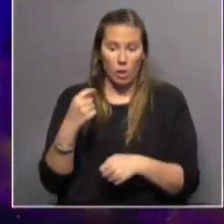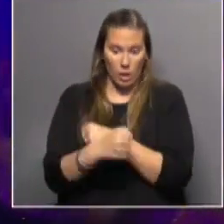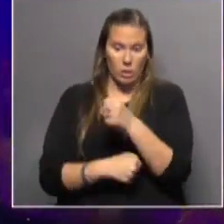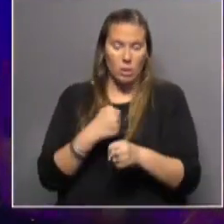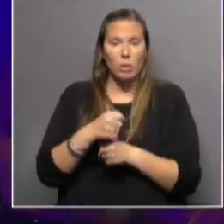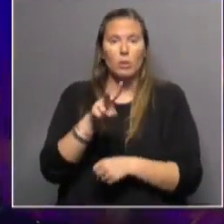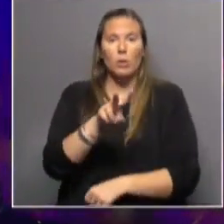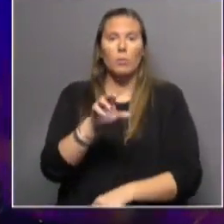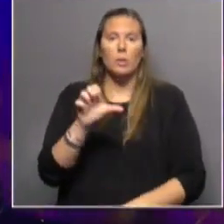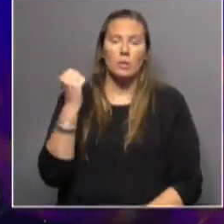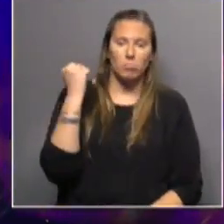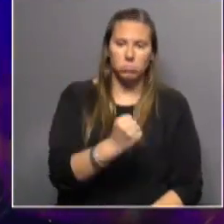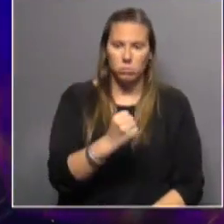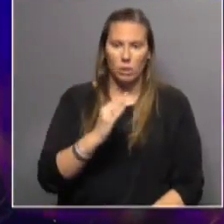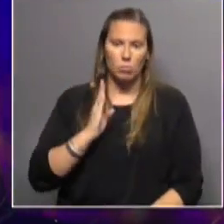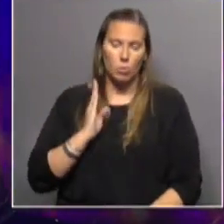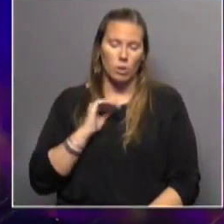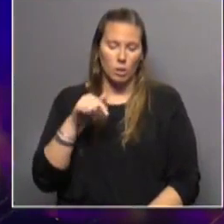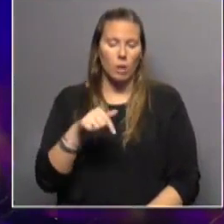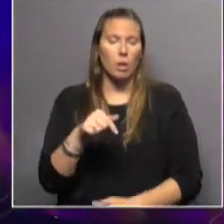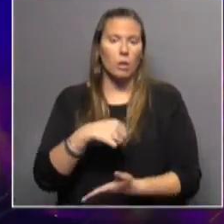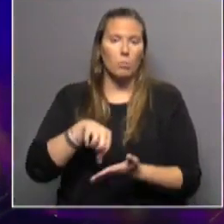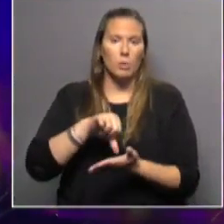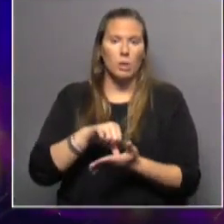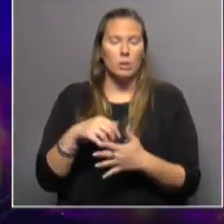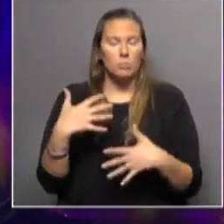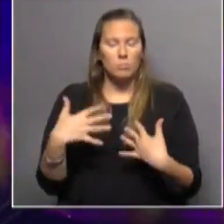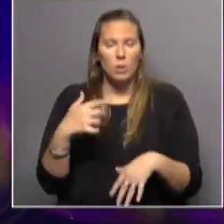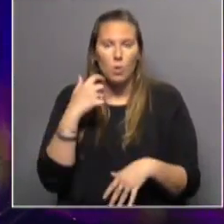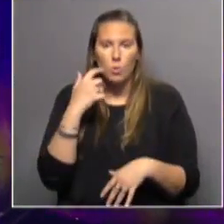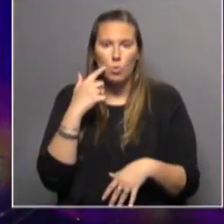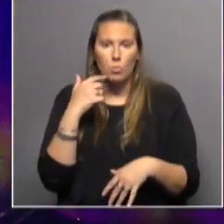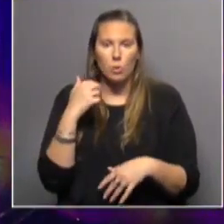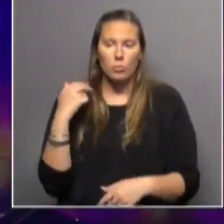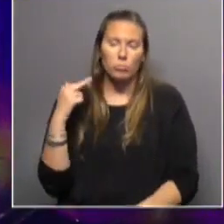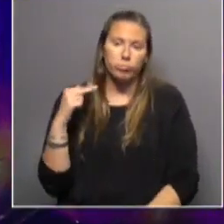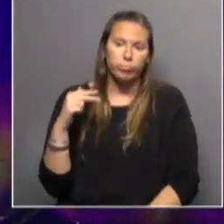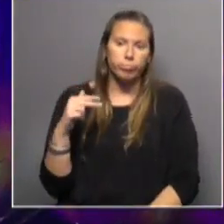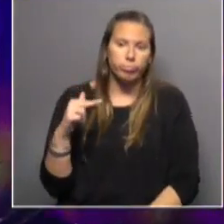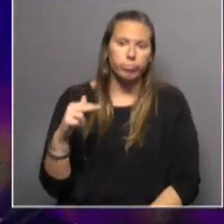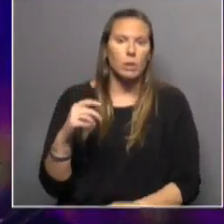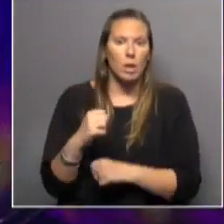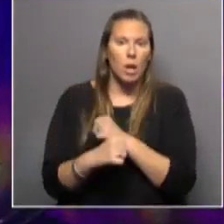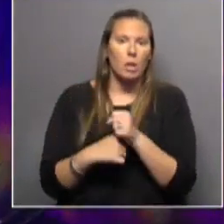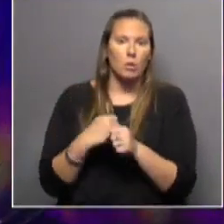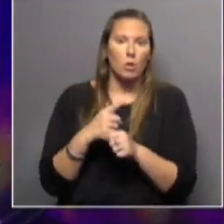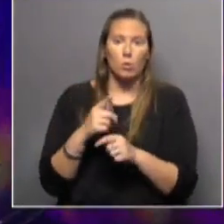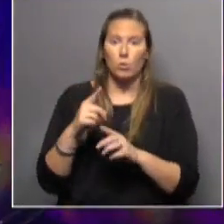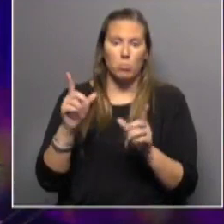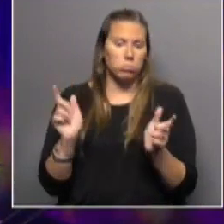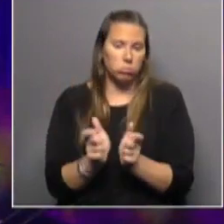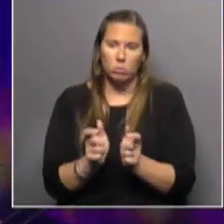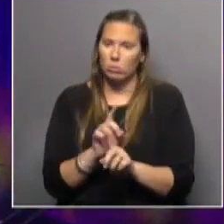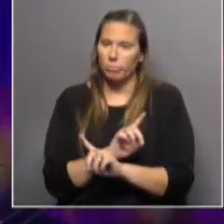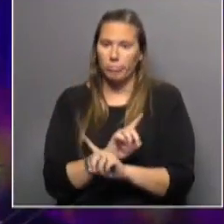femicidios acá en nuestro país. Es una cifra que se viene manteniendo ya hace algunos años, no ha bajado.